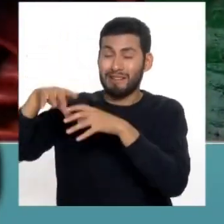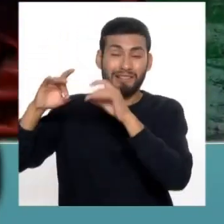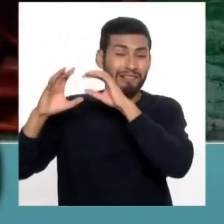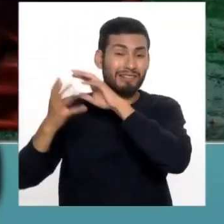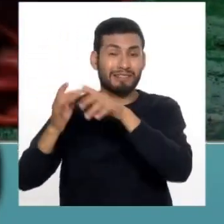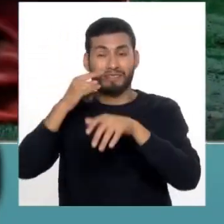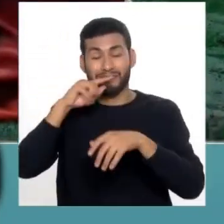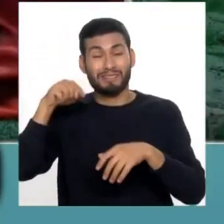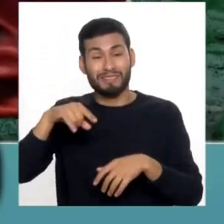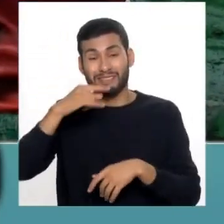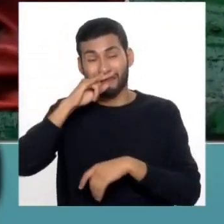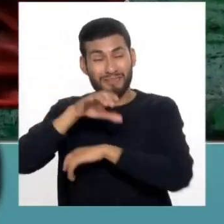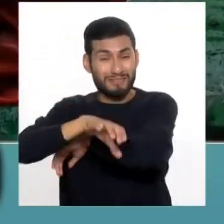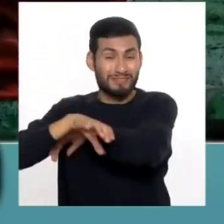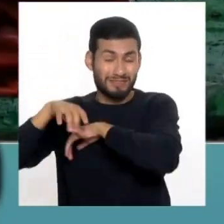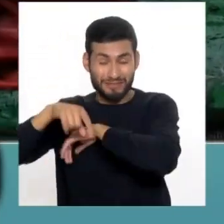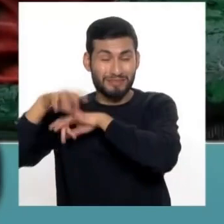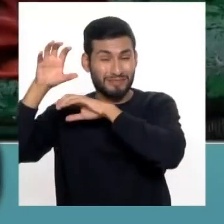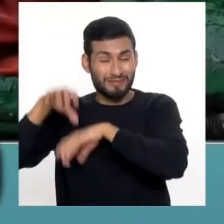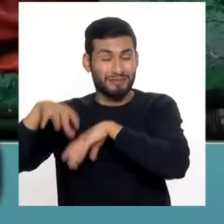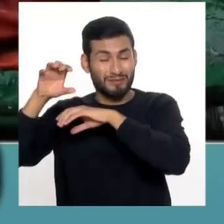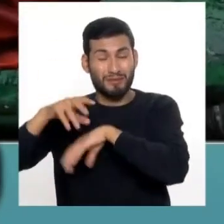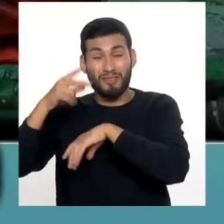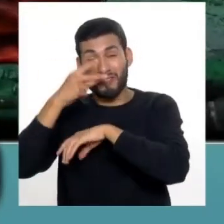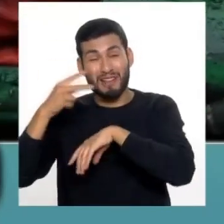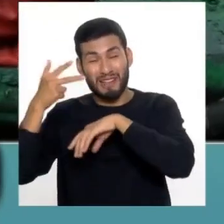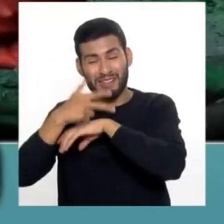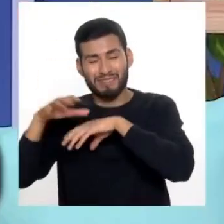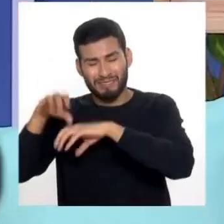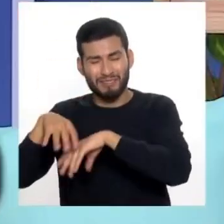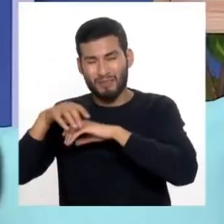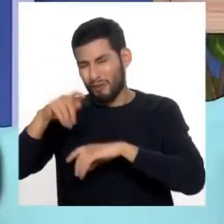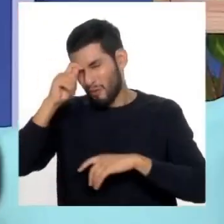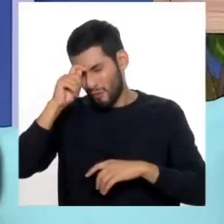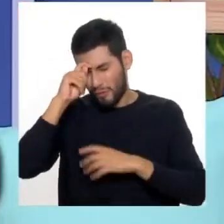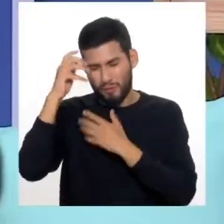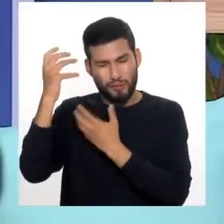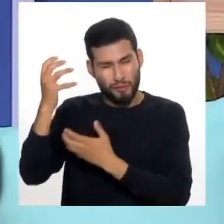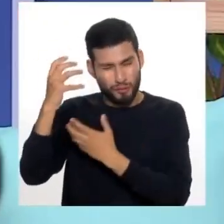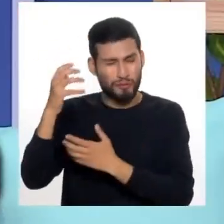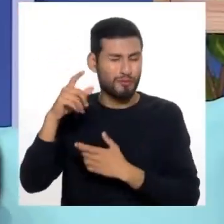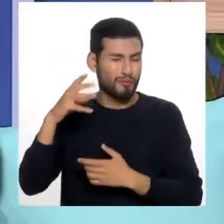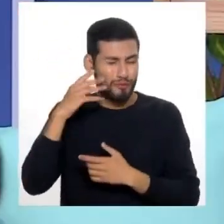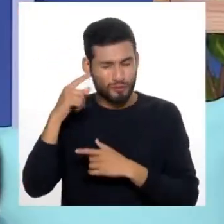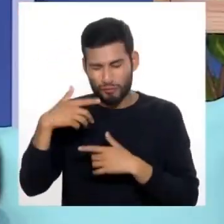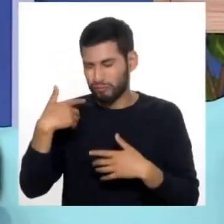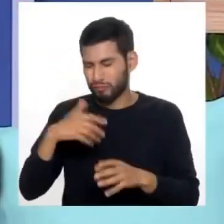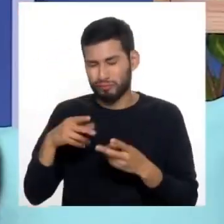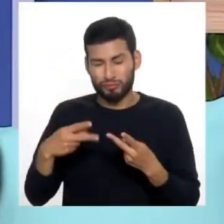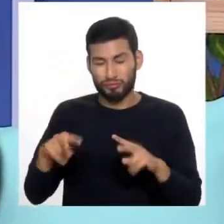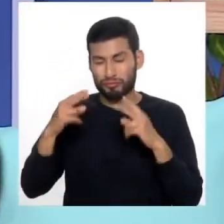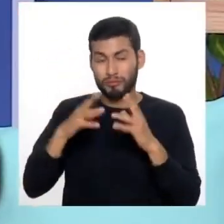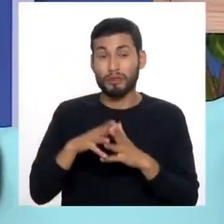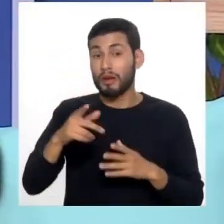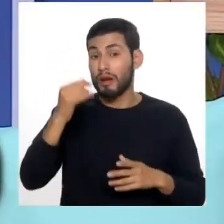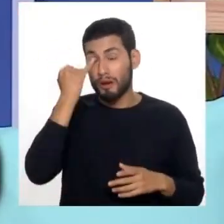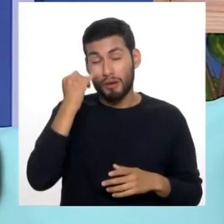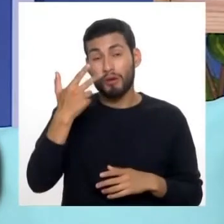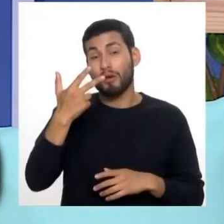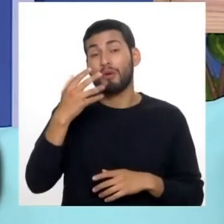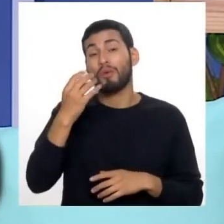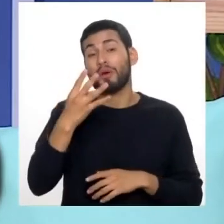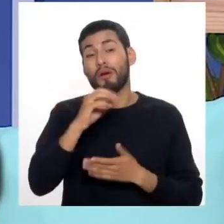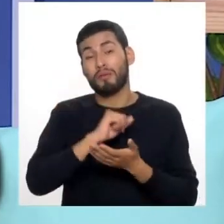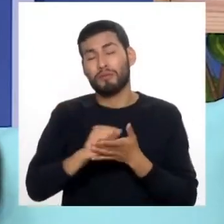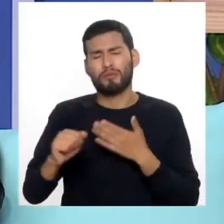este Niño costero 2-3 semanas de lluvias y las consecuencias en Tumbes, en Piura, en Chiclayo. Imagínense un Niño de